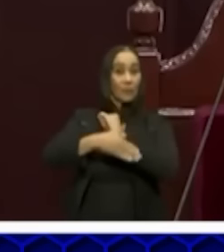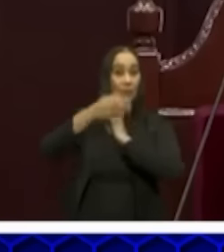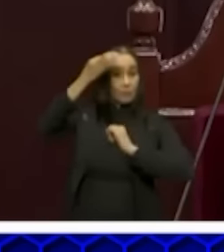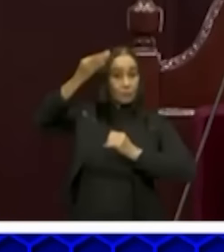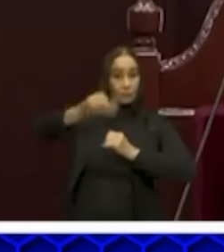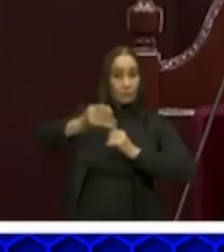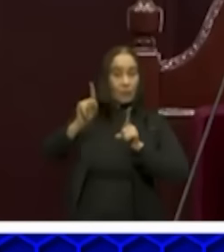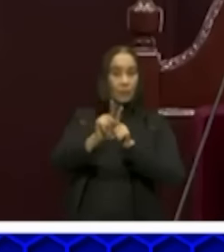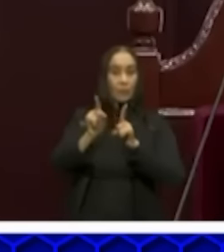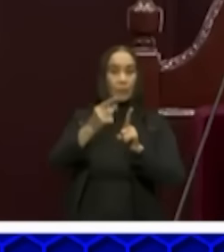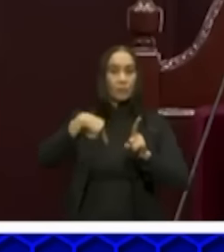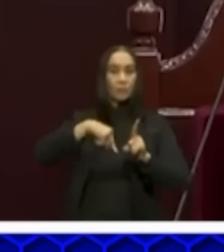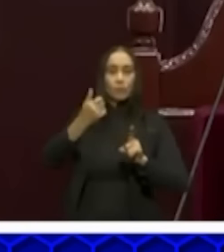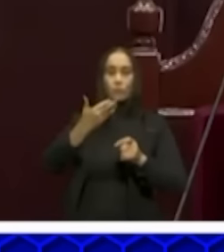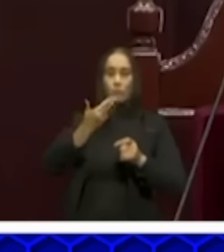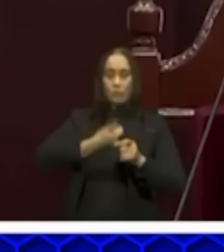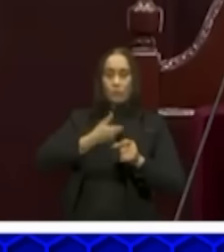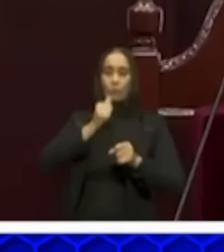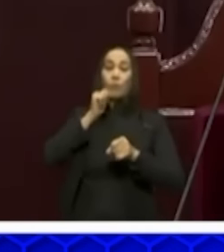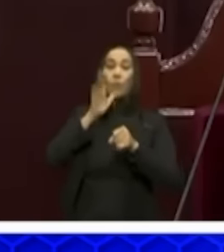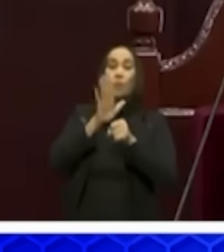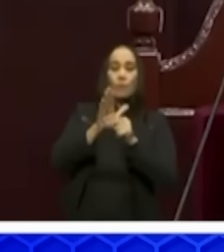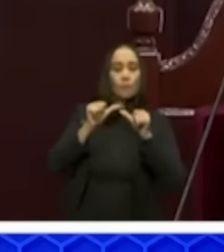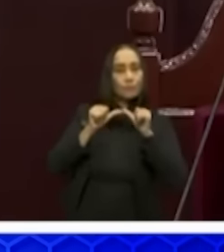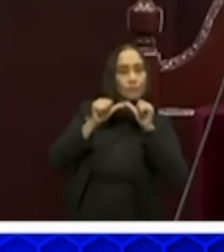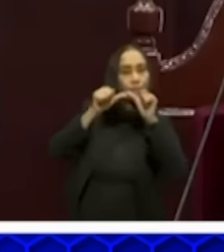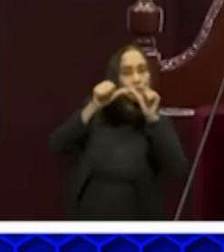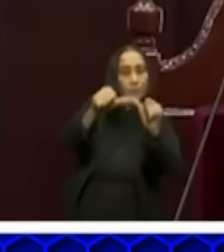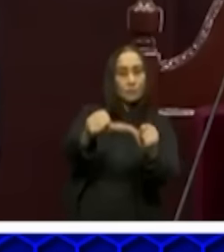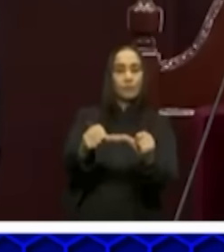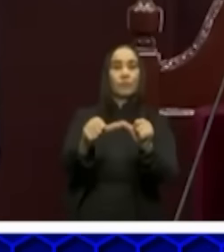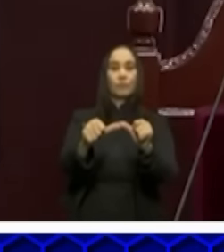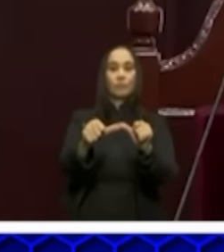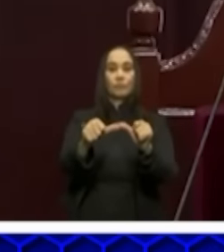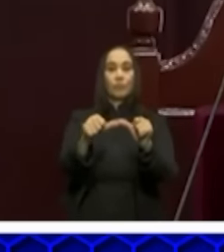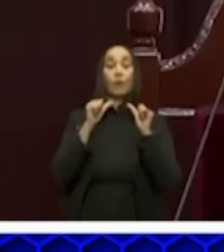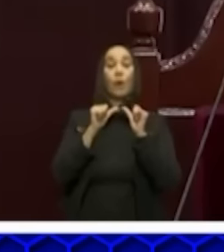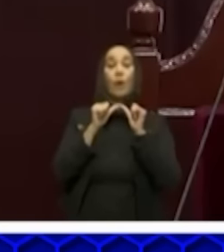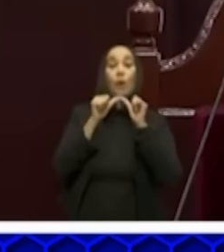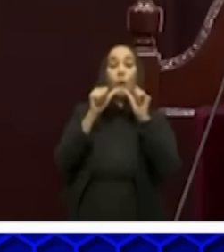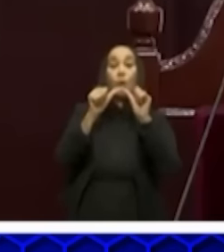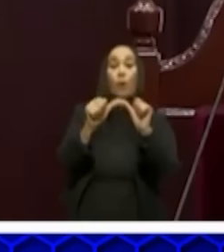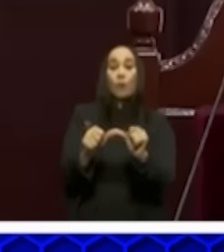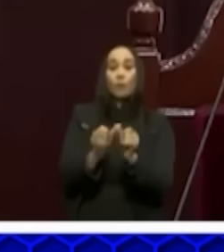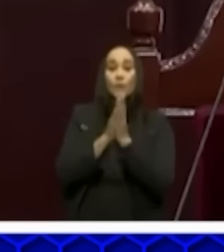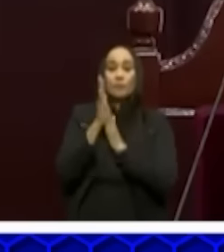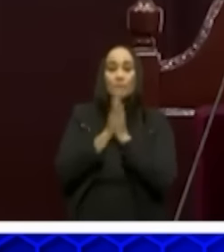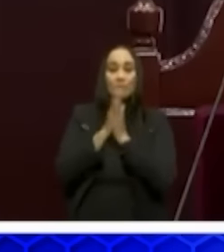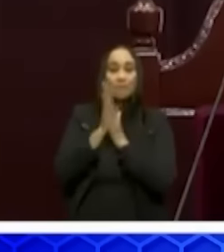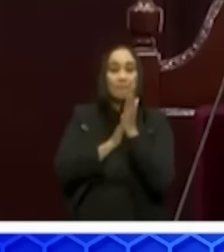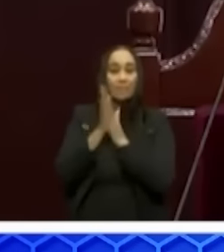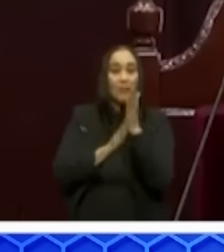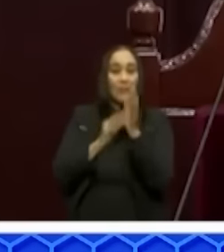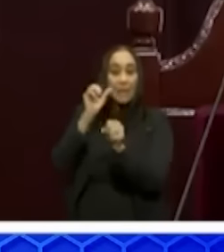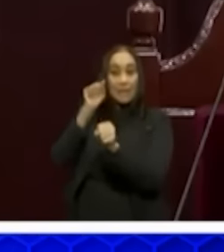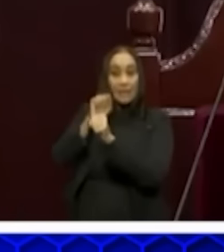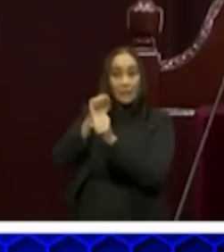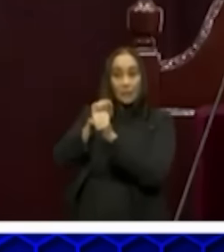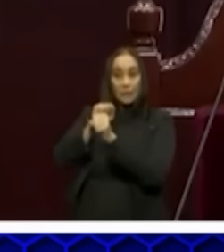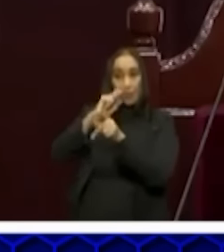2,600000 motocicletas circulando en todo el país el parque vehicular en yipetas camiones